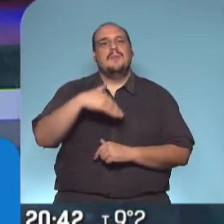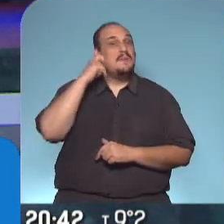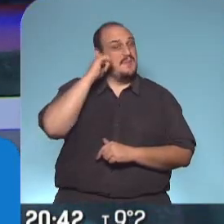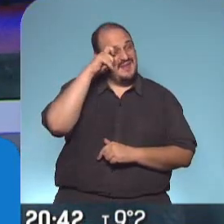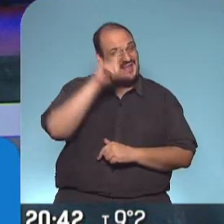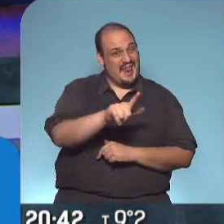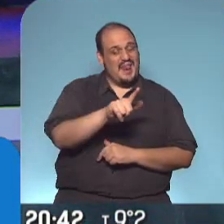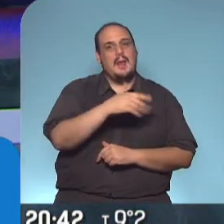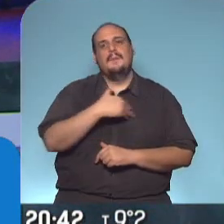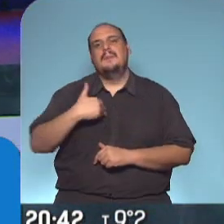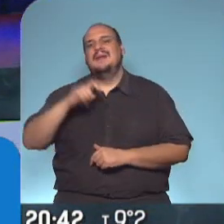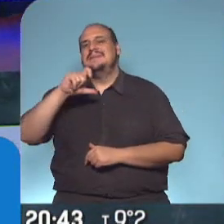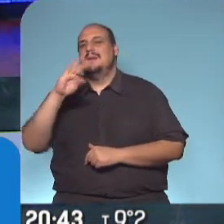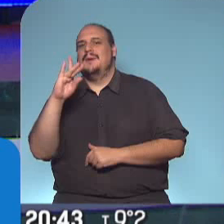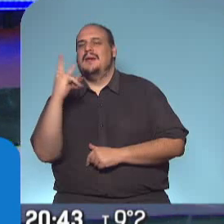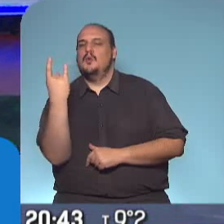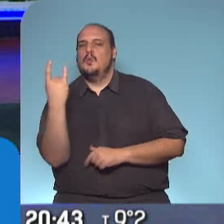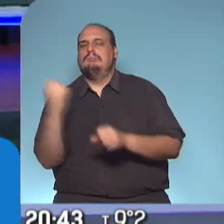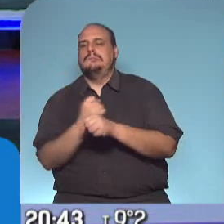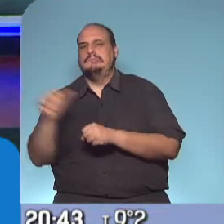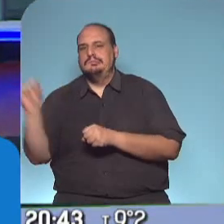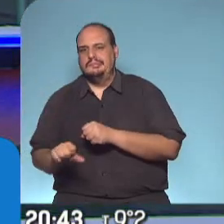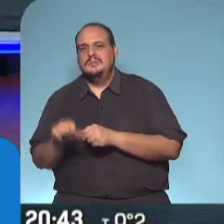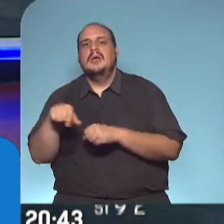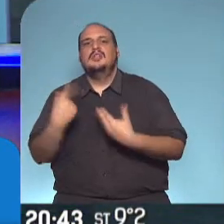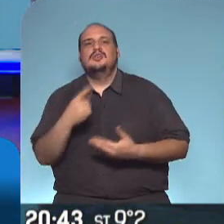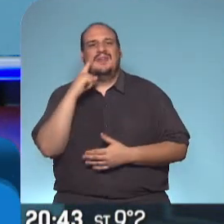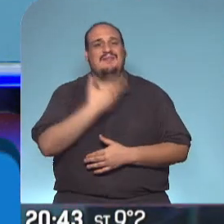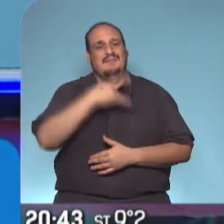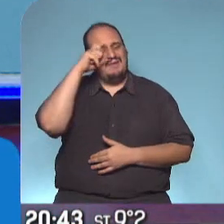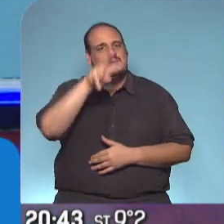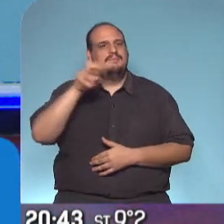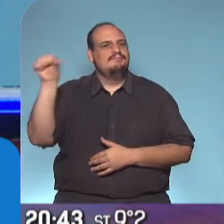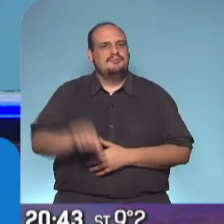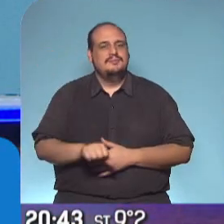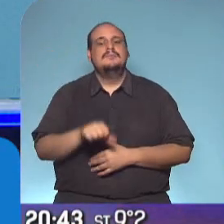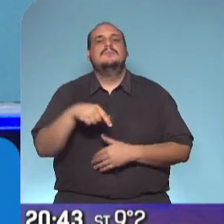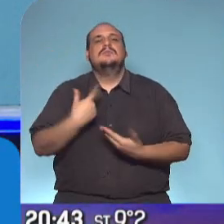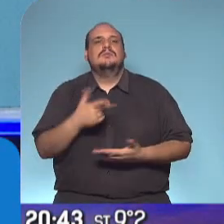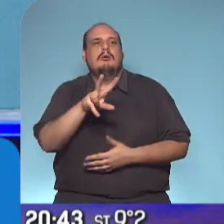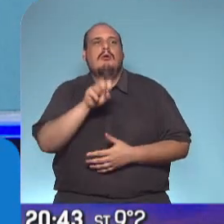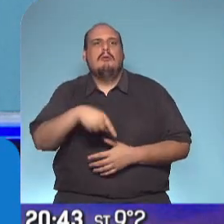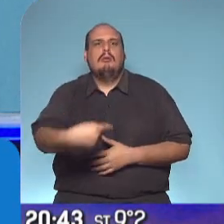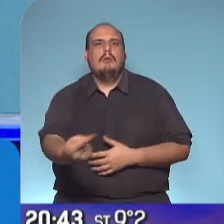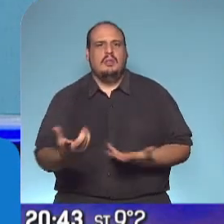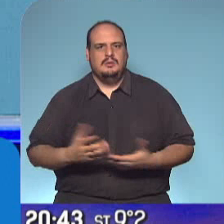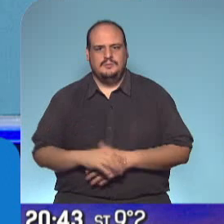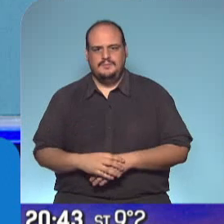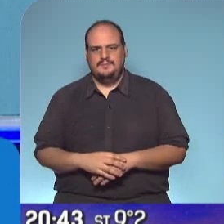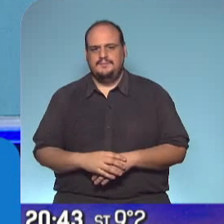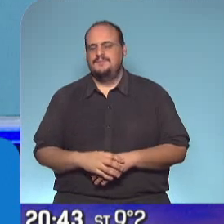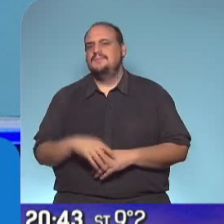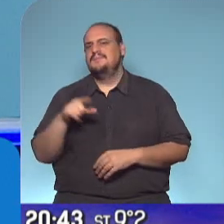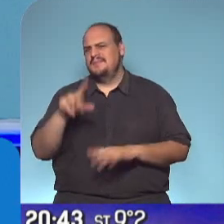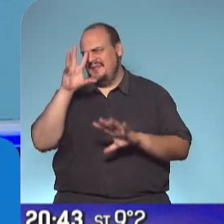pudo confirmar su CBU y de esa manera no pudo cobrar el IFE y pregunta cuándo podría cobrar. Bueno, ahí te acordás,